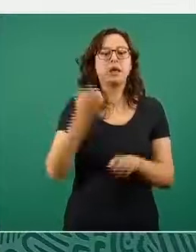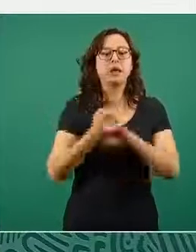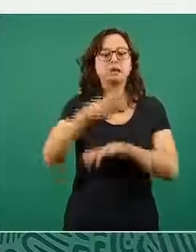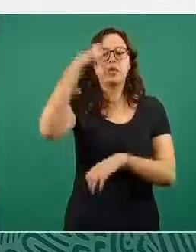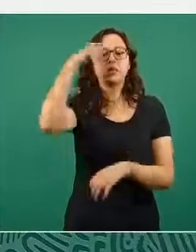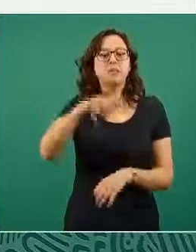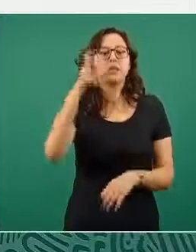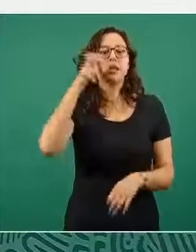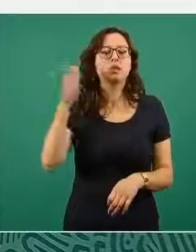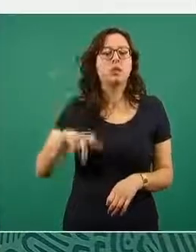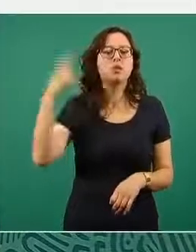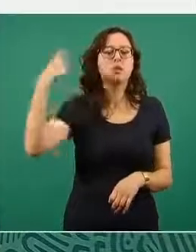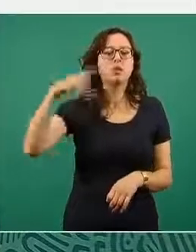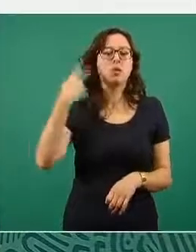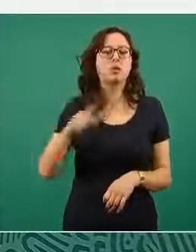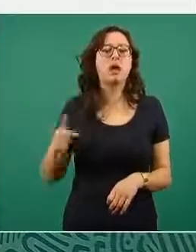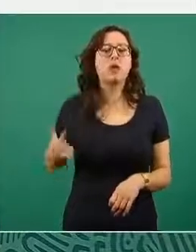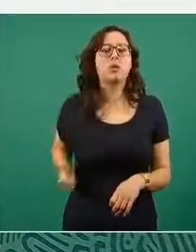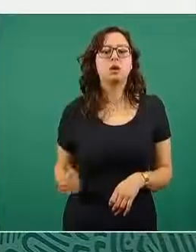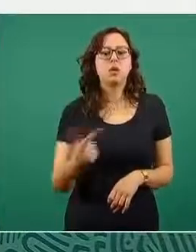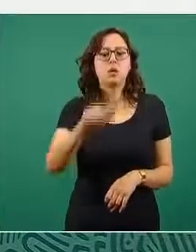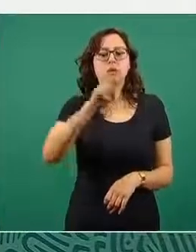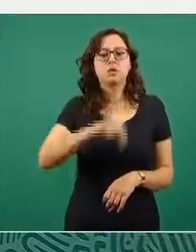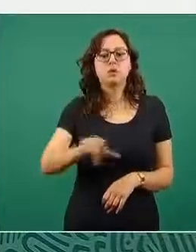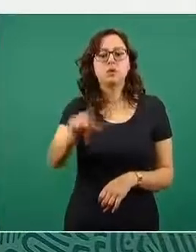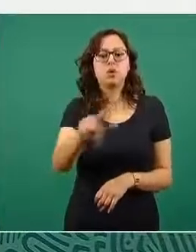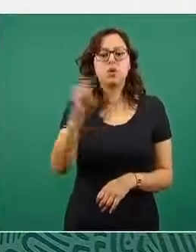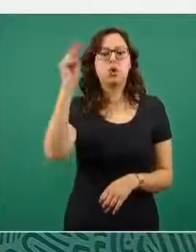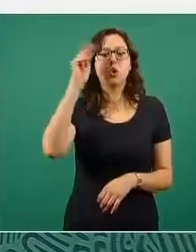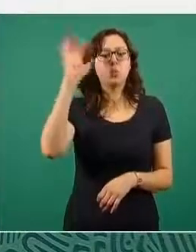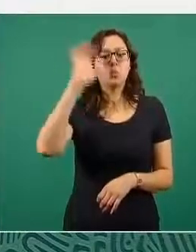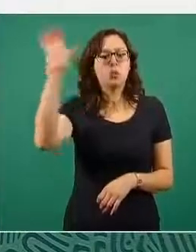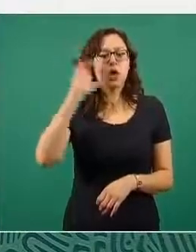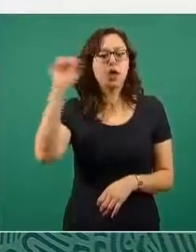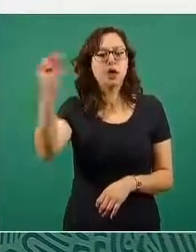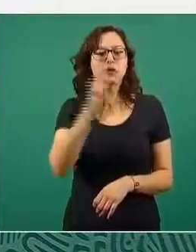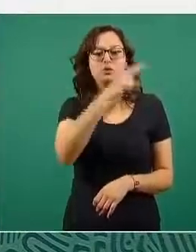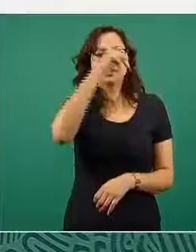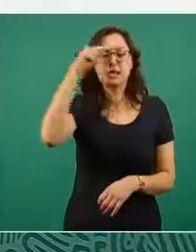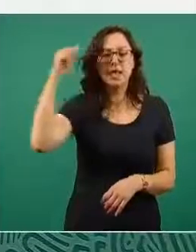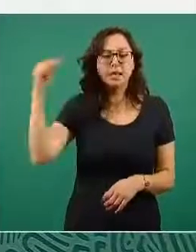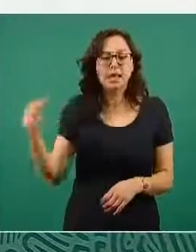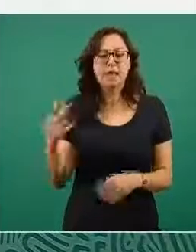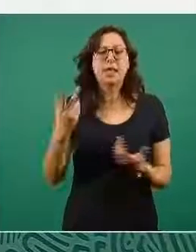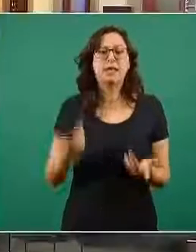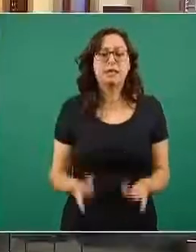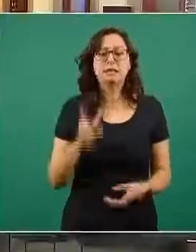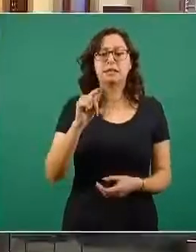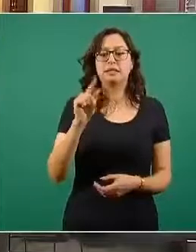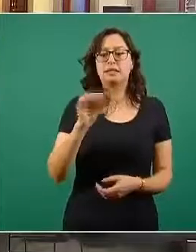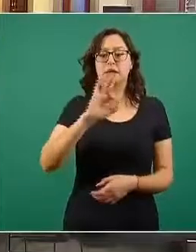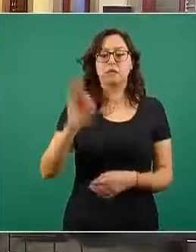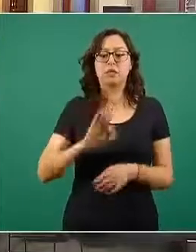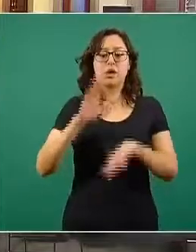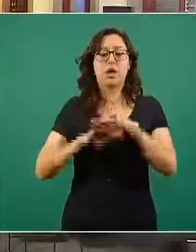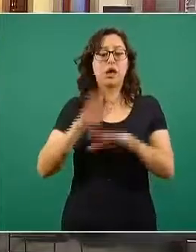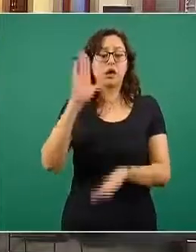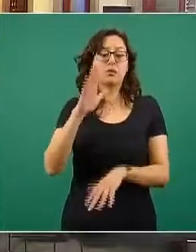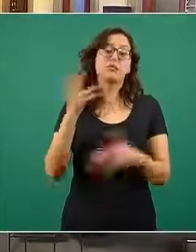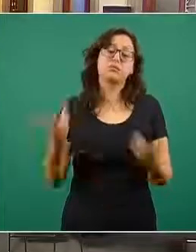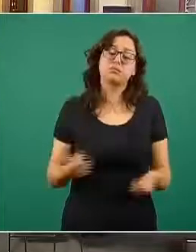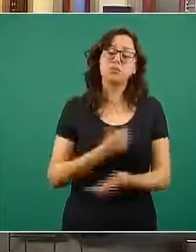León, Morelos y Nayarit por encima del 70%, particularmente la Ciudad de México continúa muy pegado